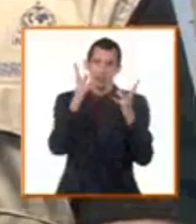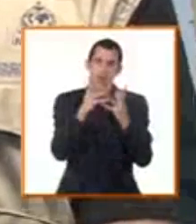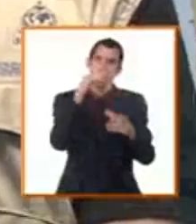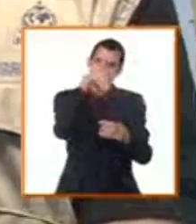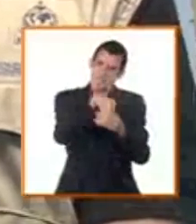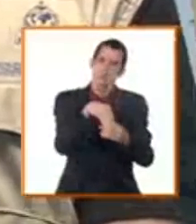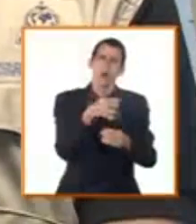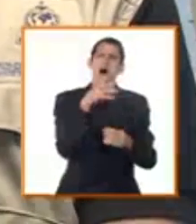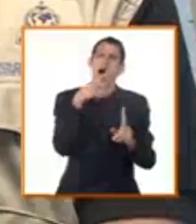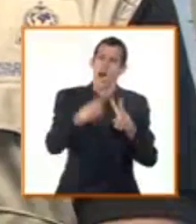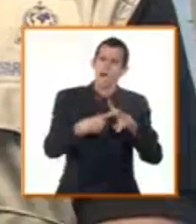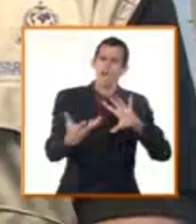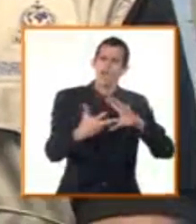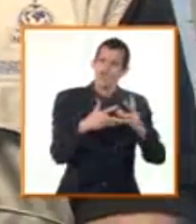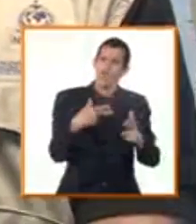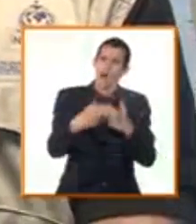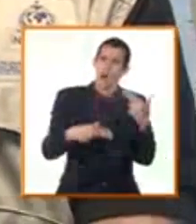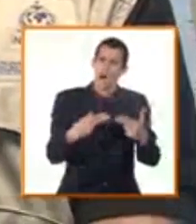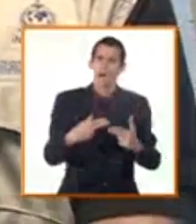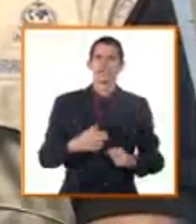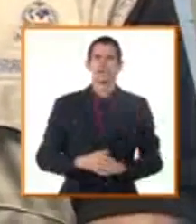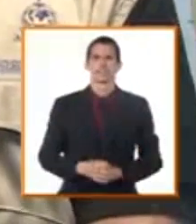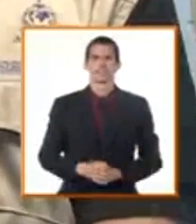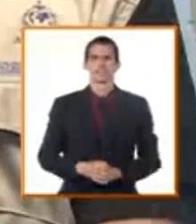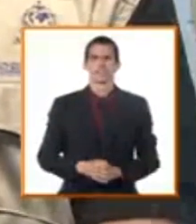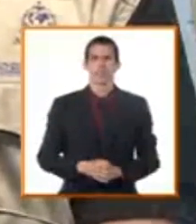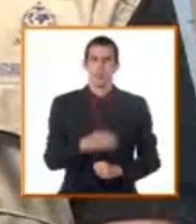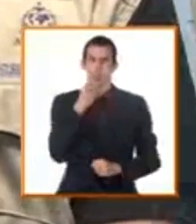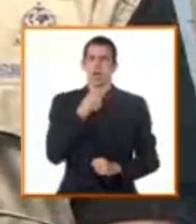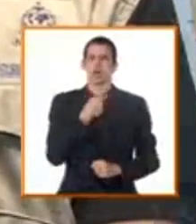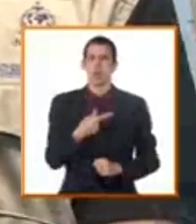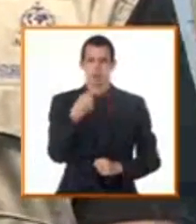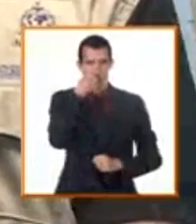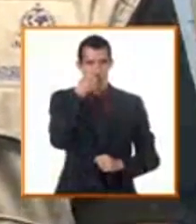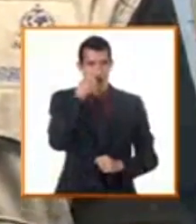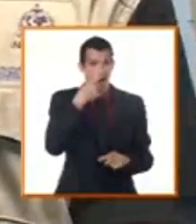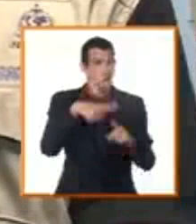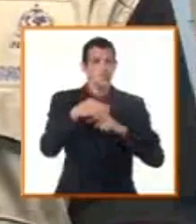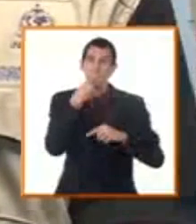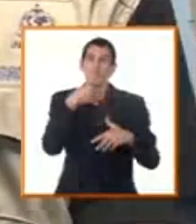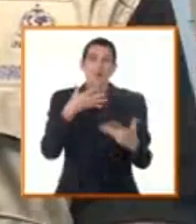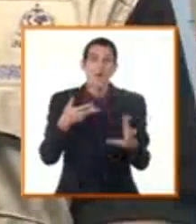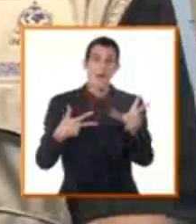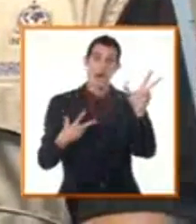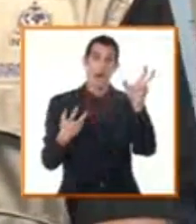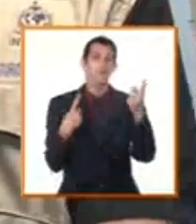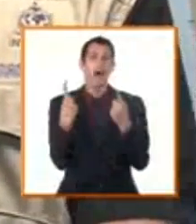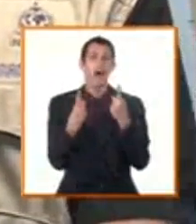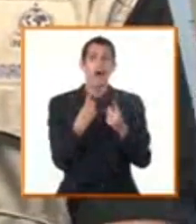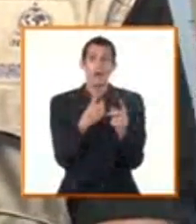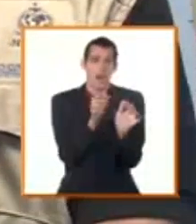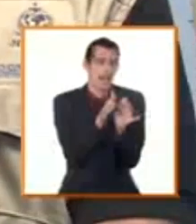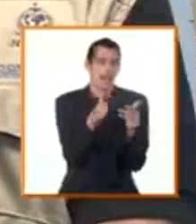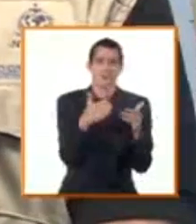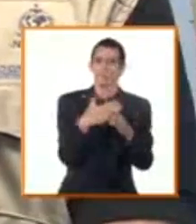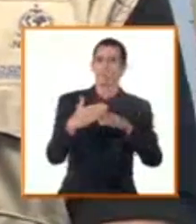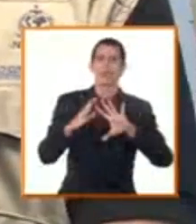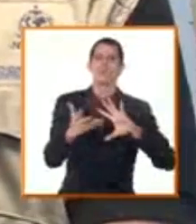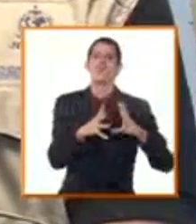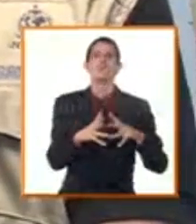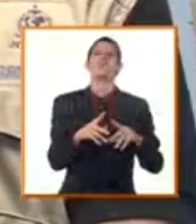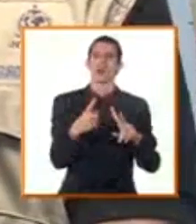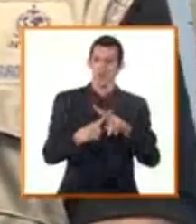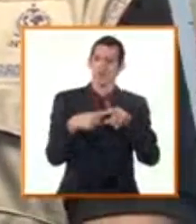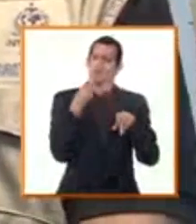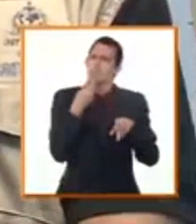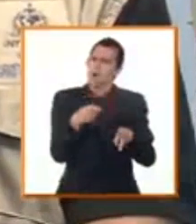posibles introducciones en el país de posibles armas, en fin, toda aquella amalgama de actividades delictivas que transitan o se mueven a través de todos